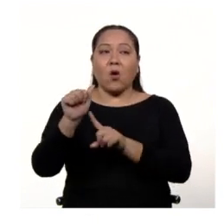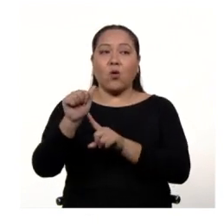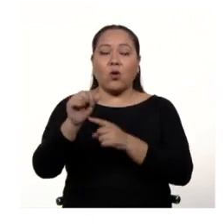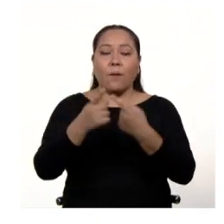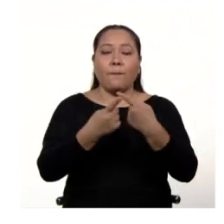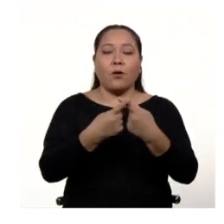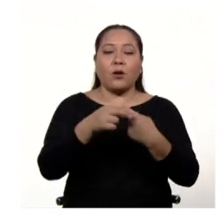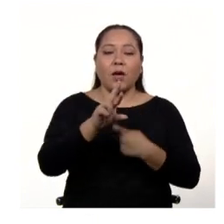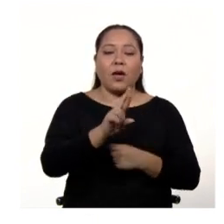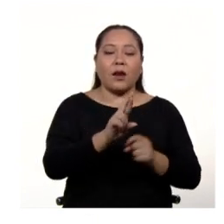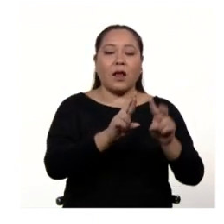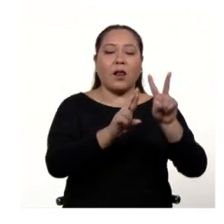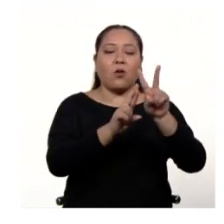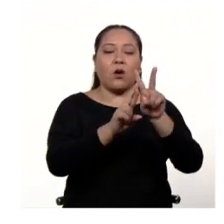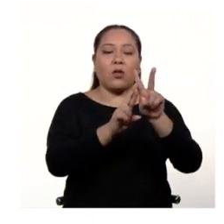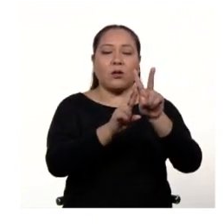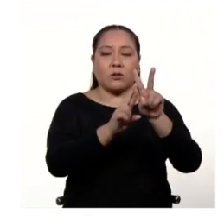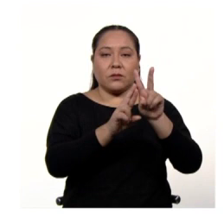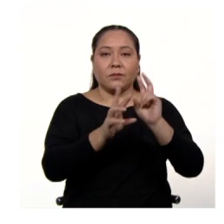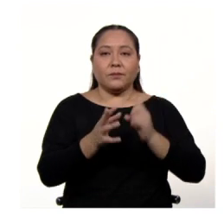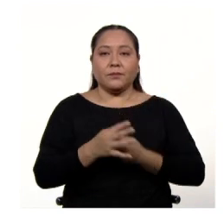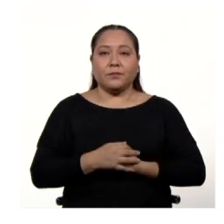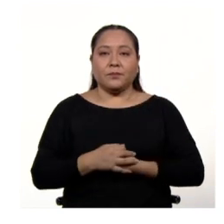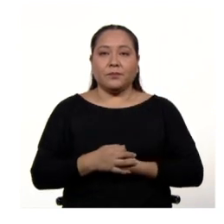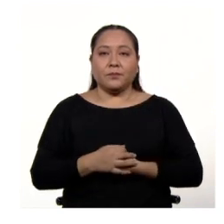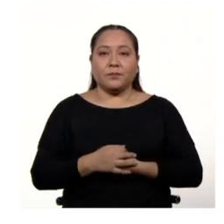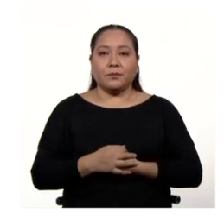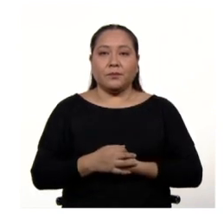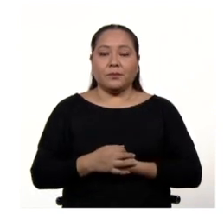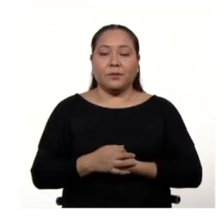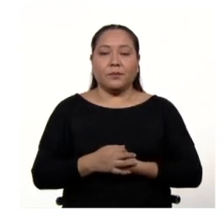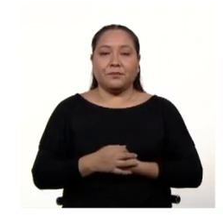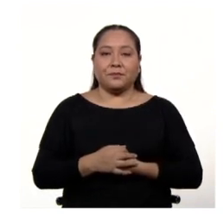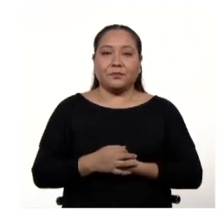la razón R elevada al cuadrado.